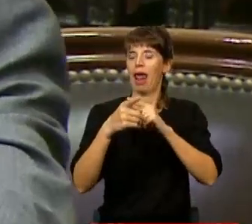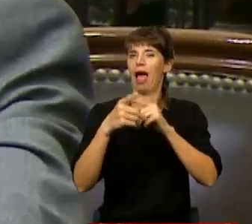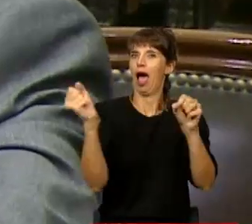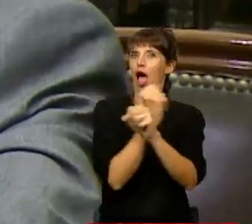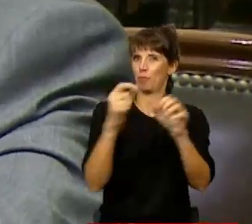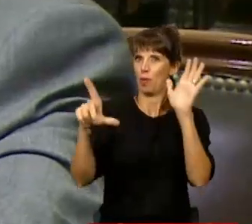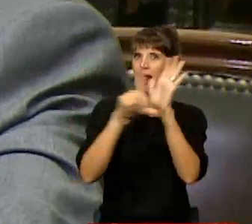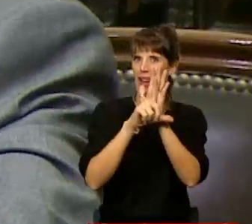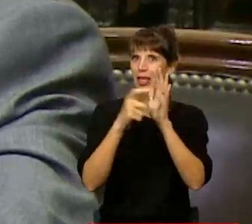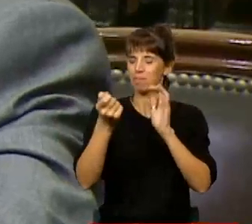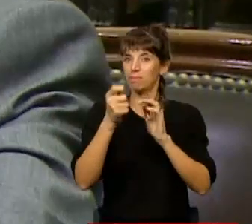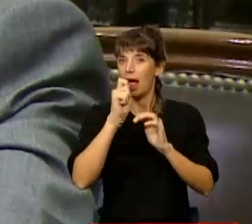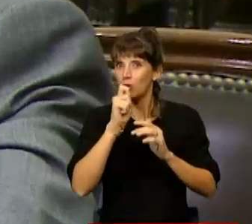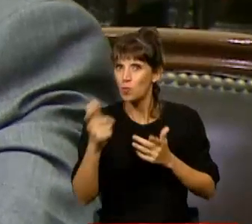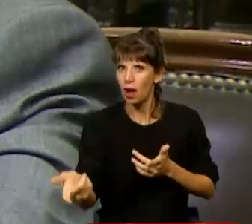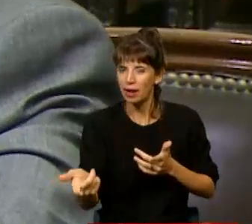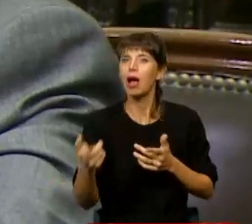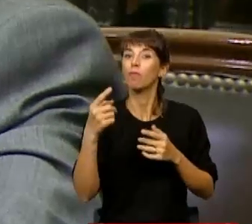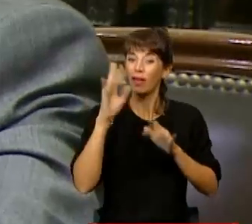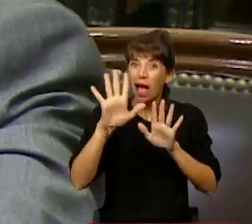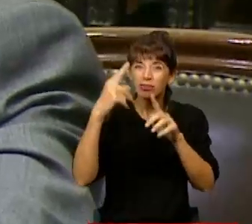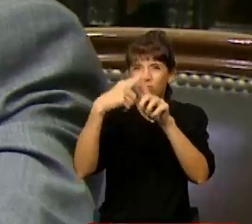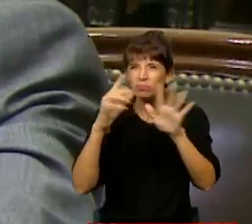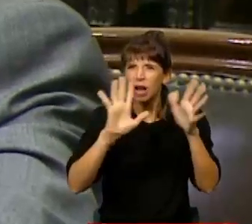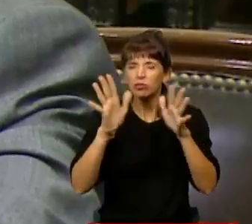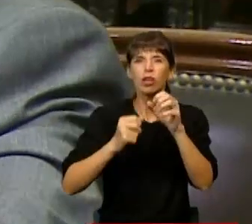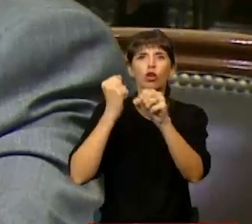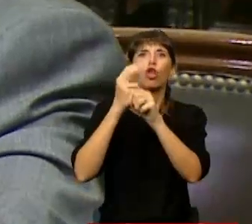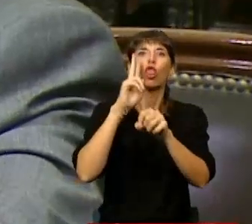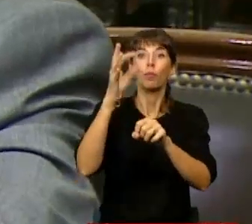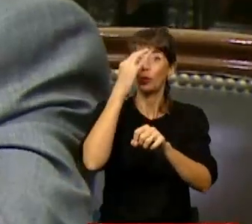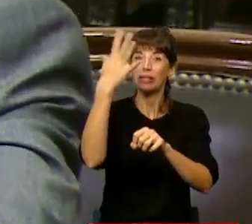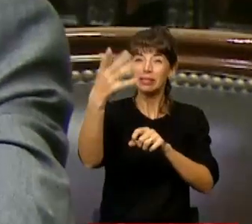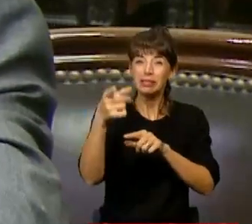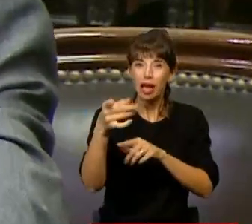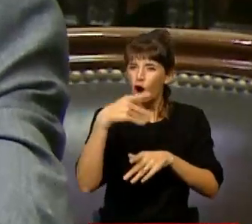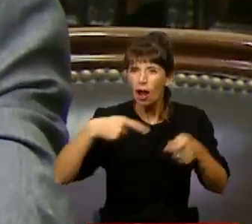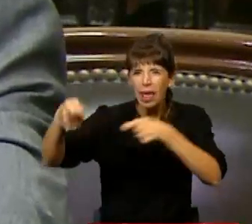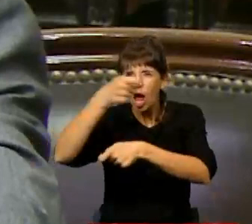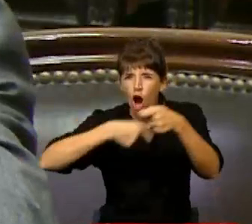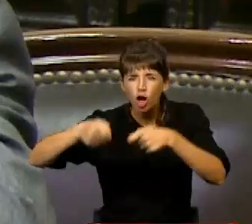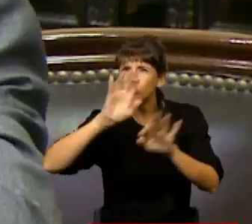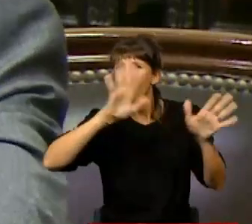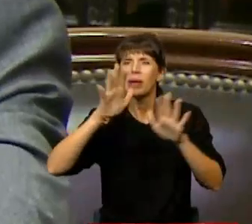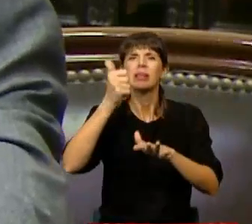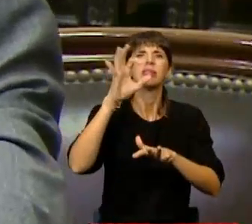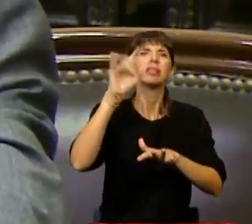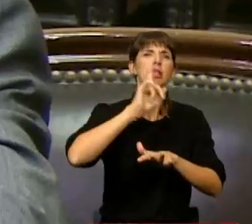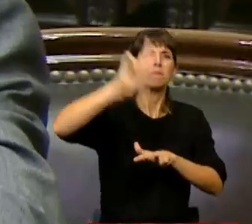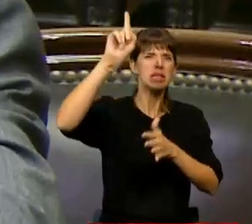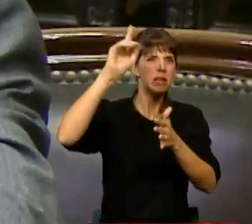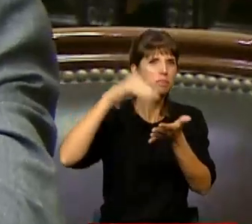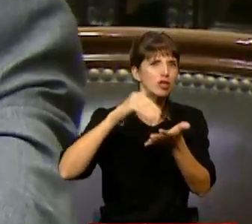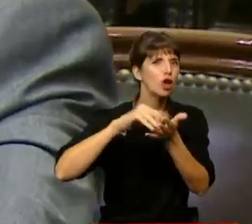internacionales, porque con esto se calcula que para el 2025 efectivamente este negocio va a mover más de 60.000 millones